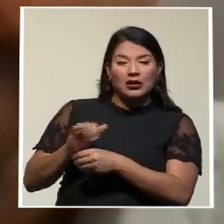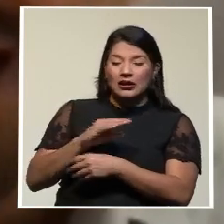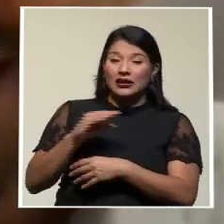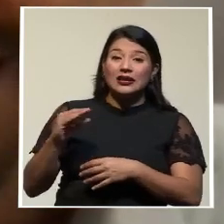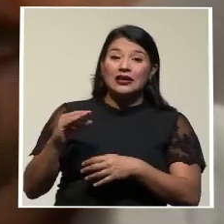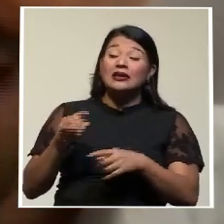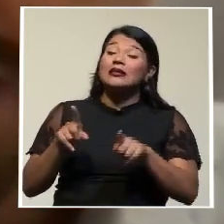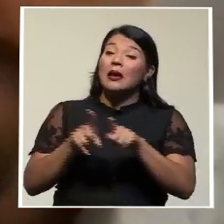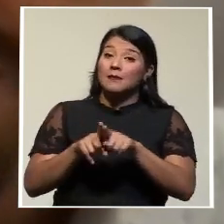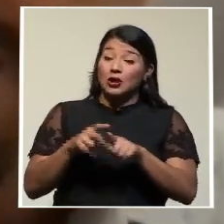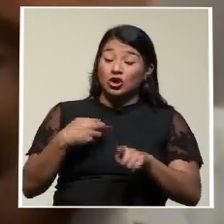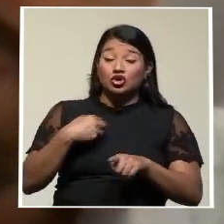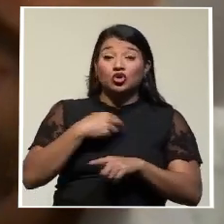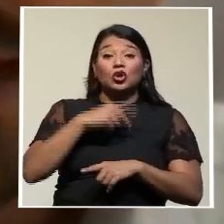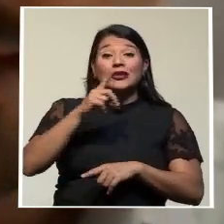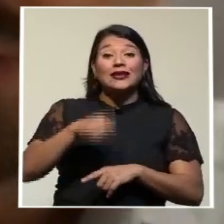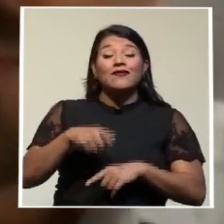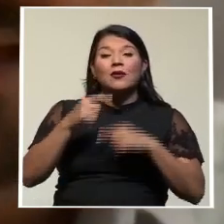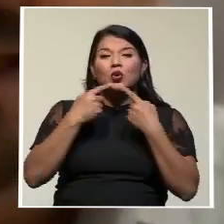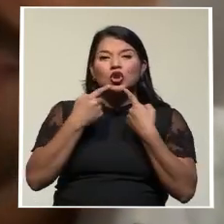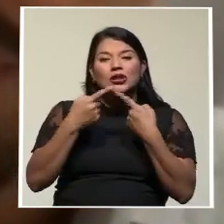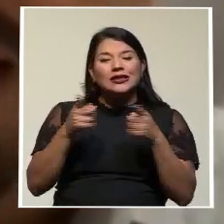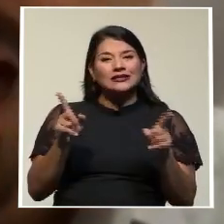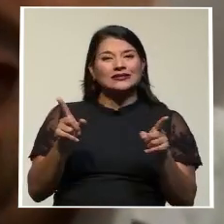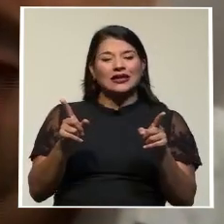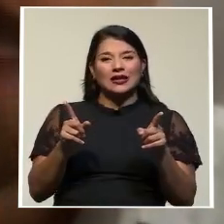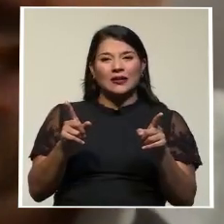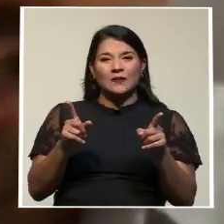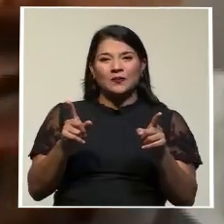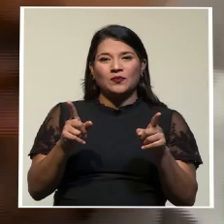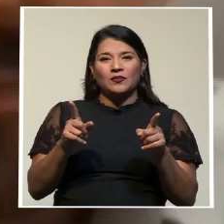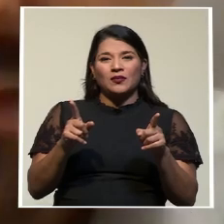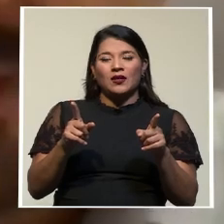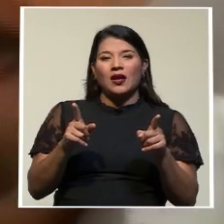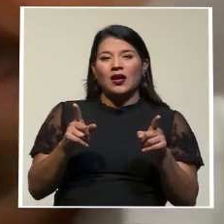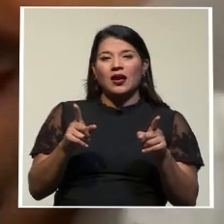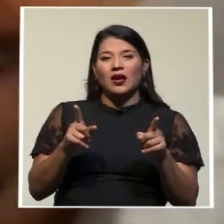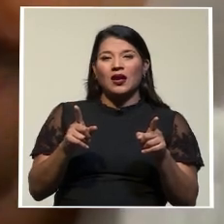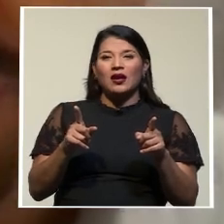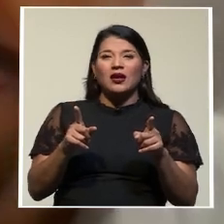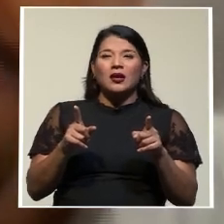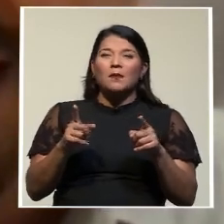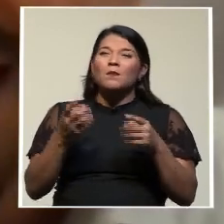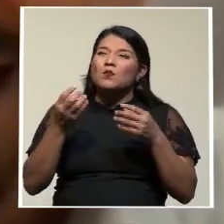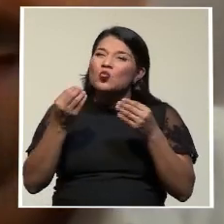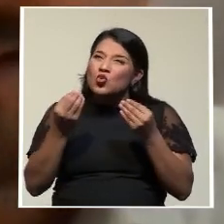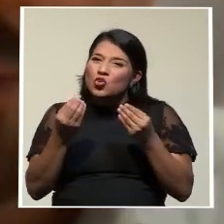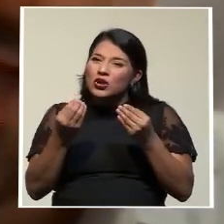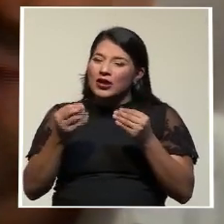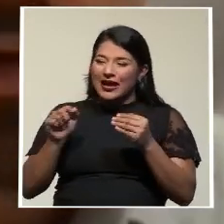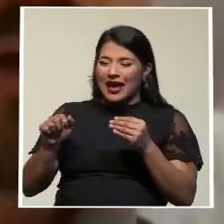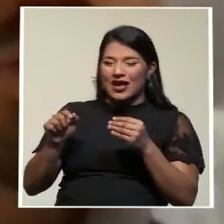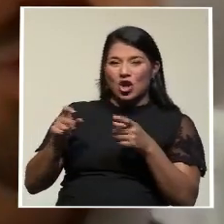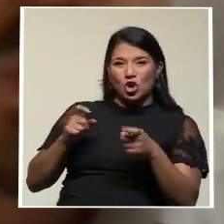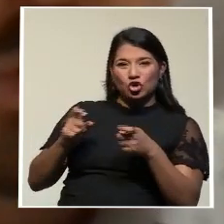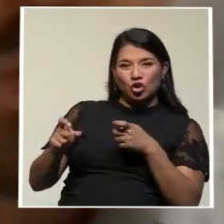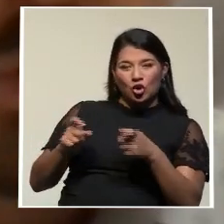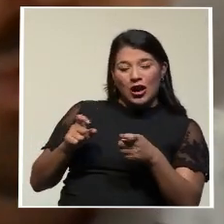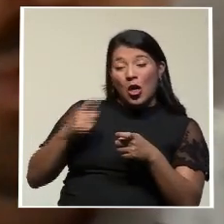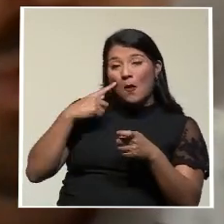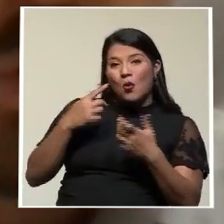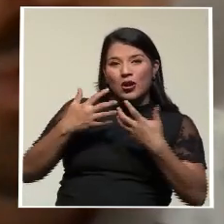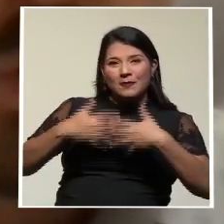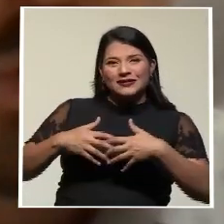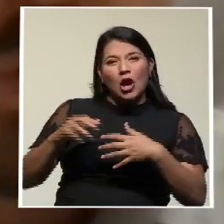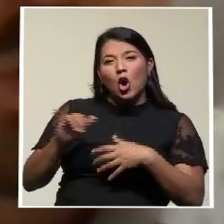También hay que decirlo, muy sometido a lo que quieran las mismas empresas, ¿no? Como que han desarrollado una cultura en